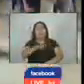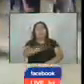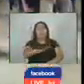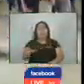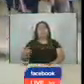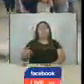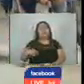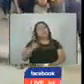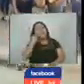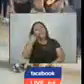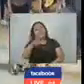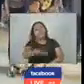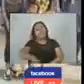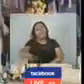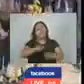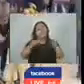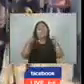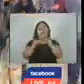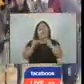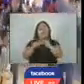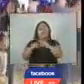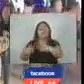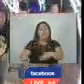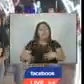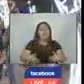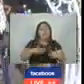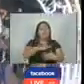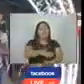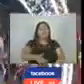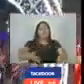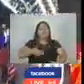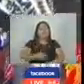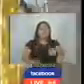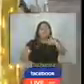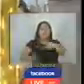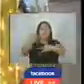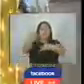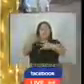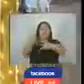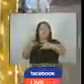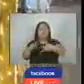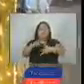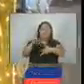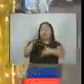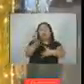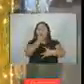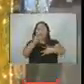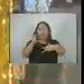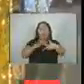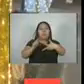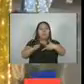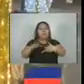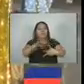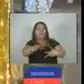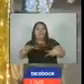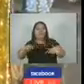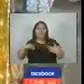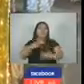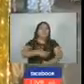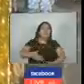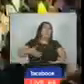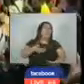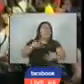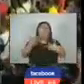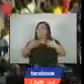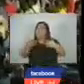acercarse al Parque Cuscatlán a disfrutar de tres escenarios con los que contarán música en vivo, show para toda la familia, entre